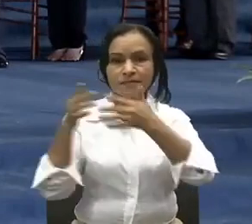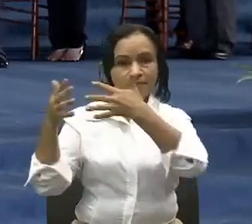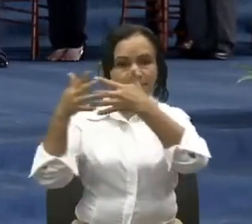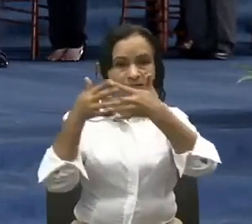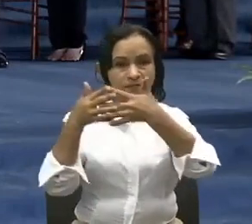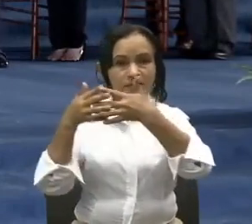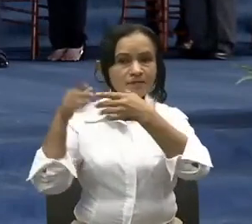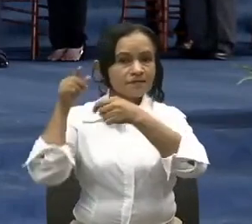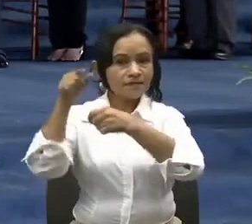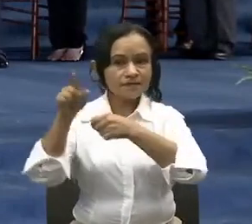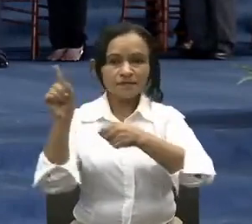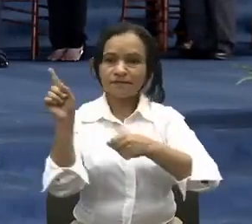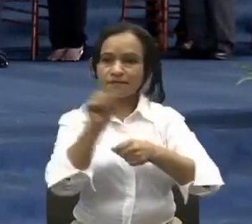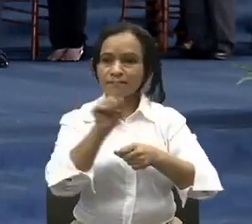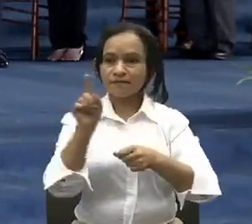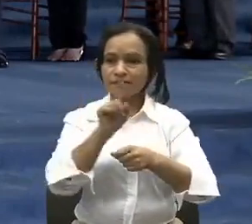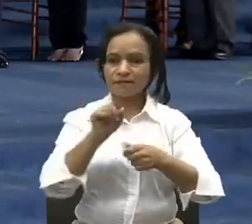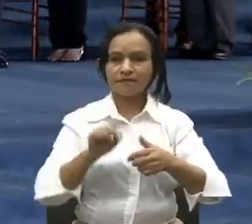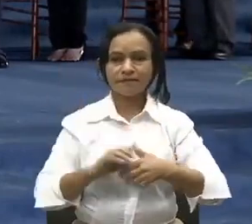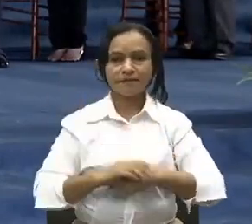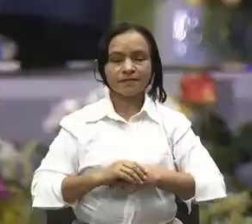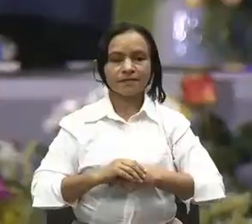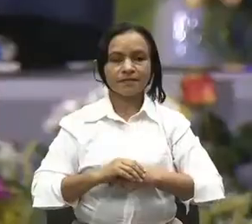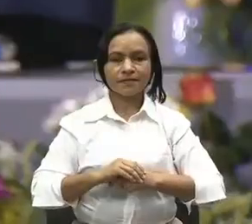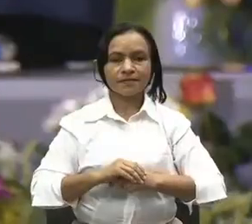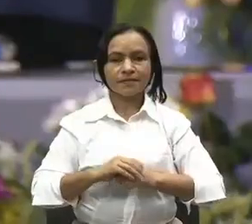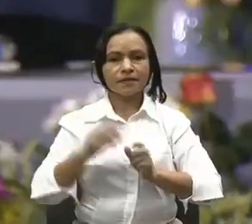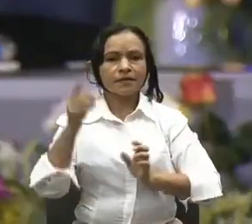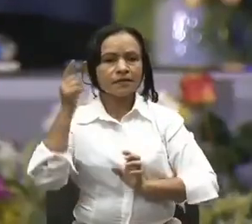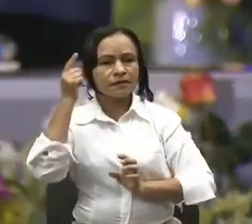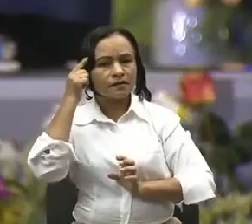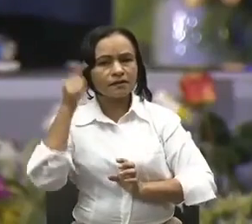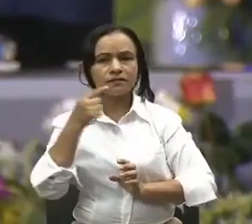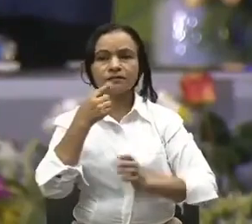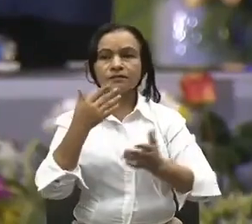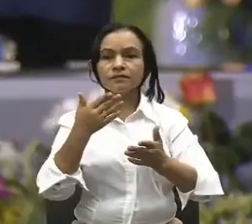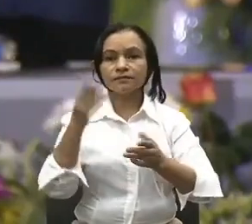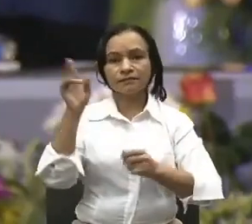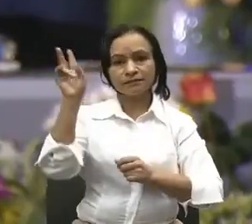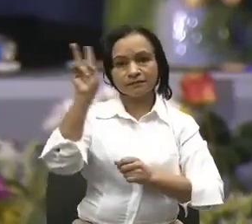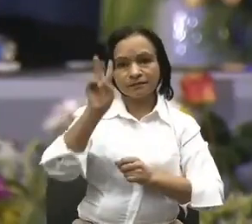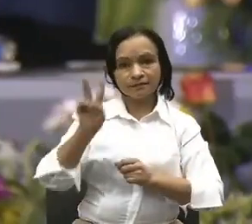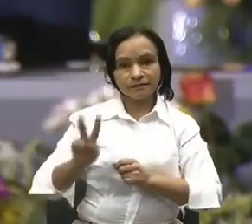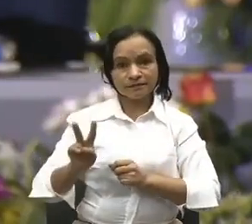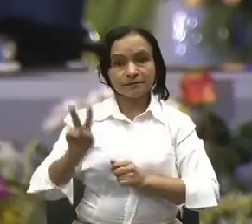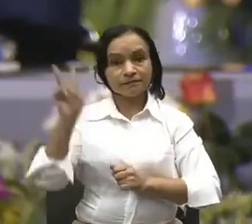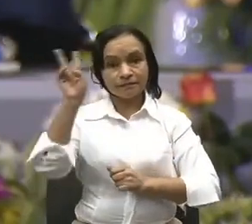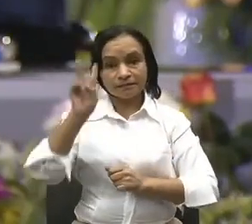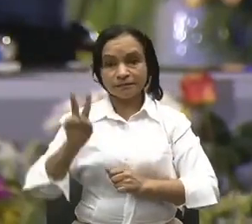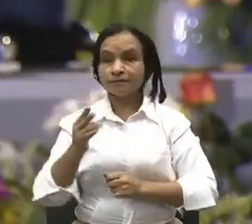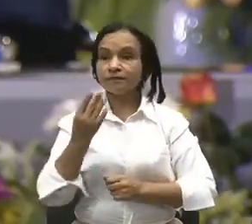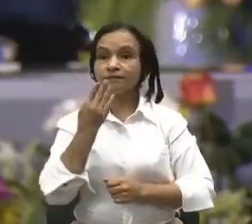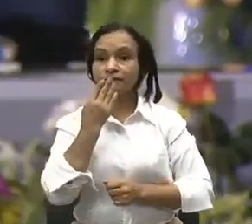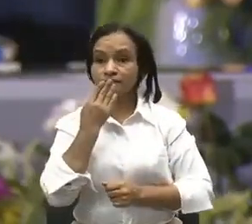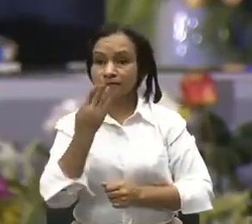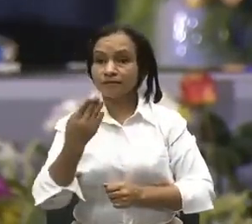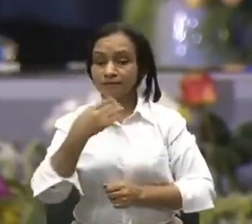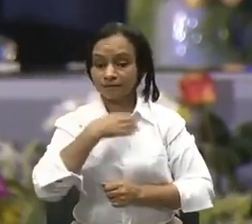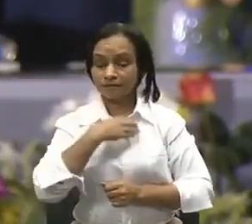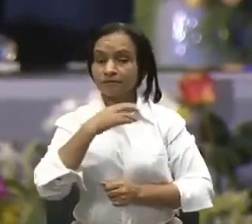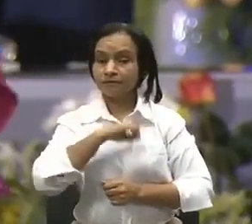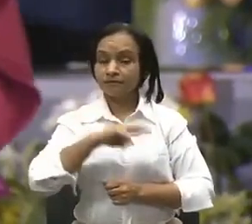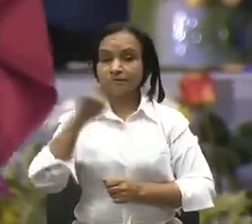Unidos. Al contrario, incluso Venezuela, en un acto de nobleza,